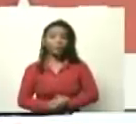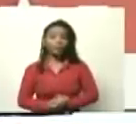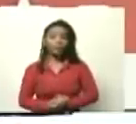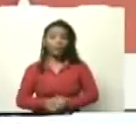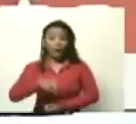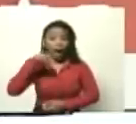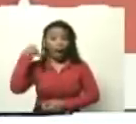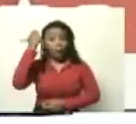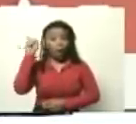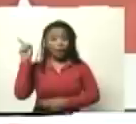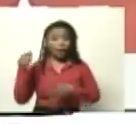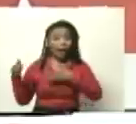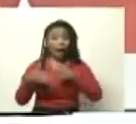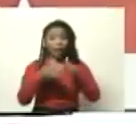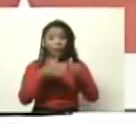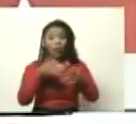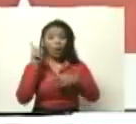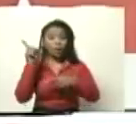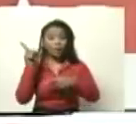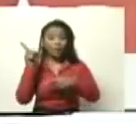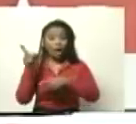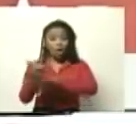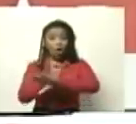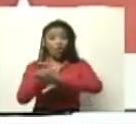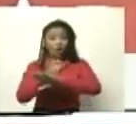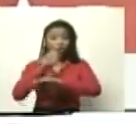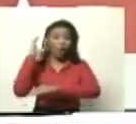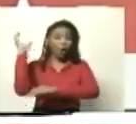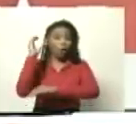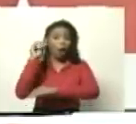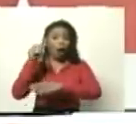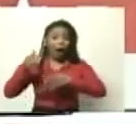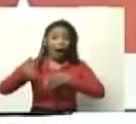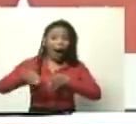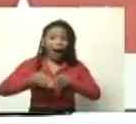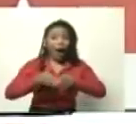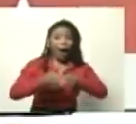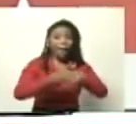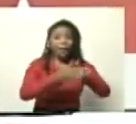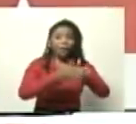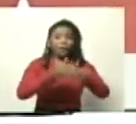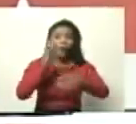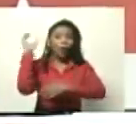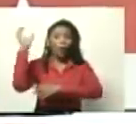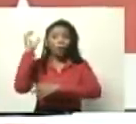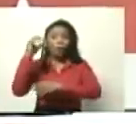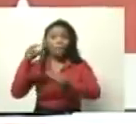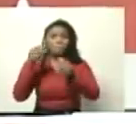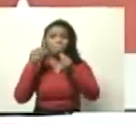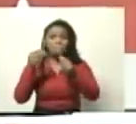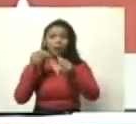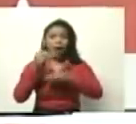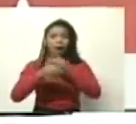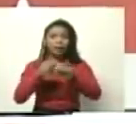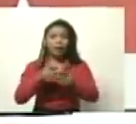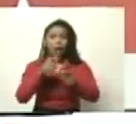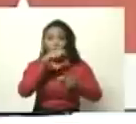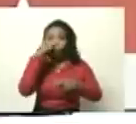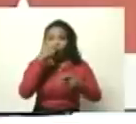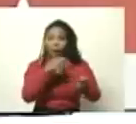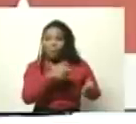Apure era un camino que tenía el narcogobierno colombiano, una ruta que tenía el narcogobierno colombiano para sacar su